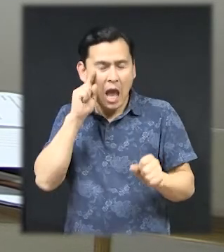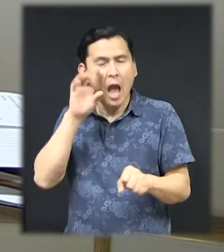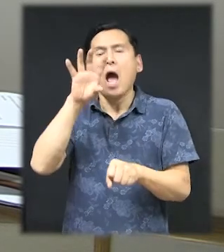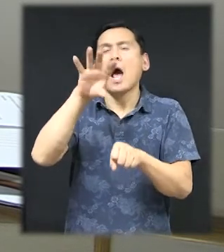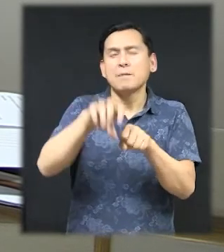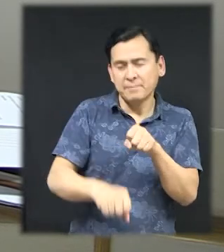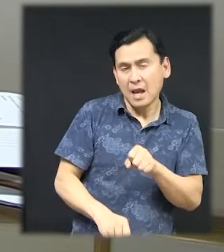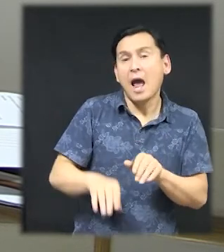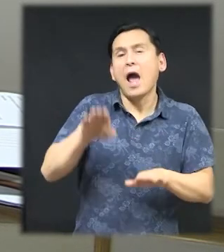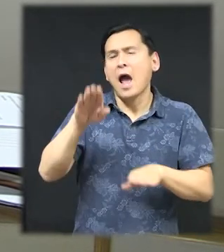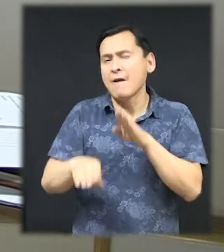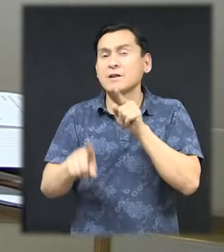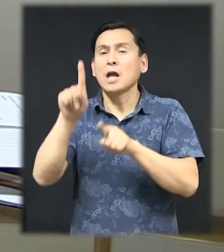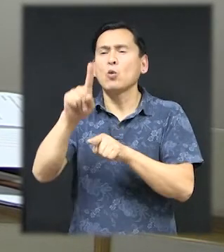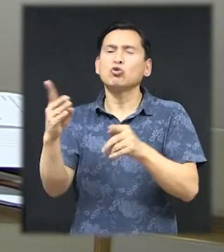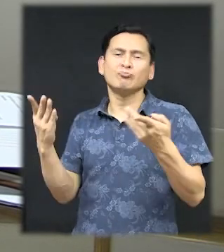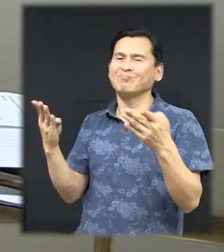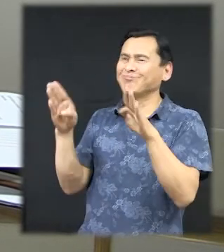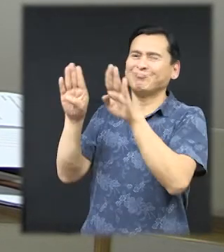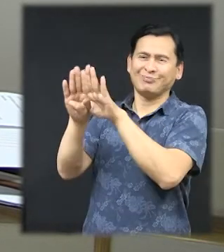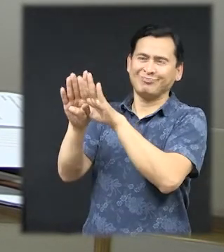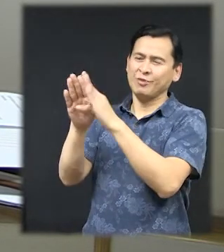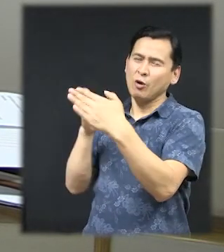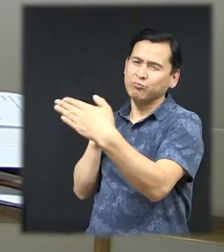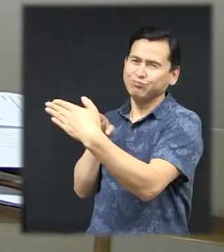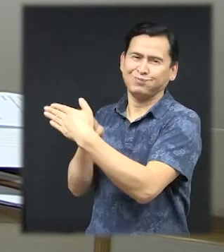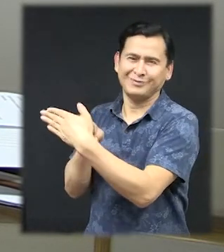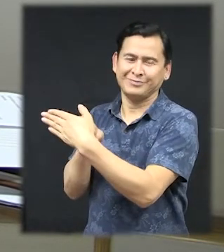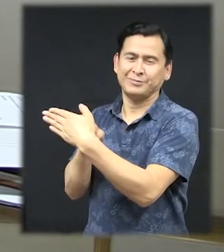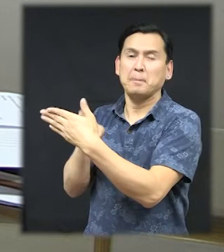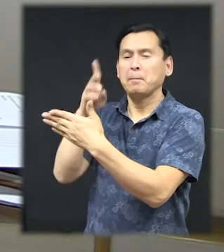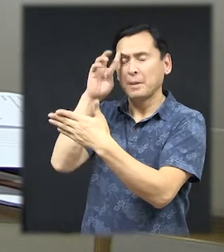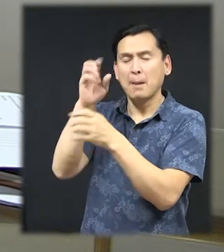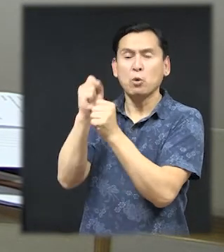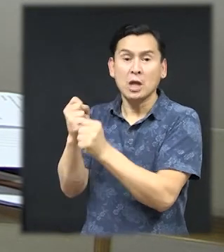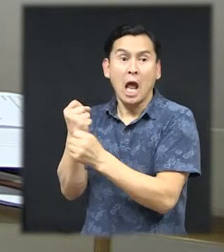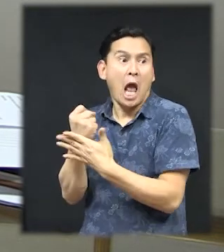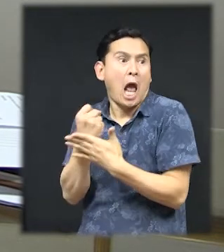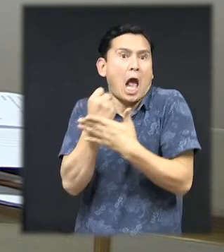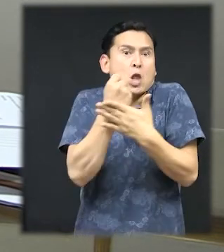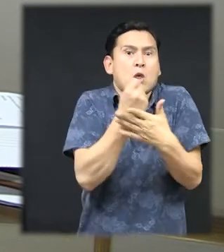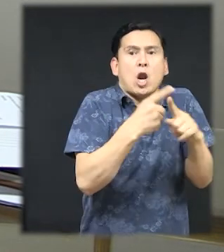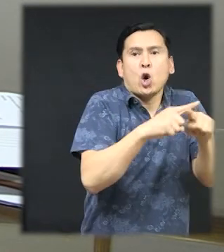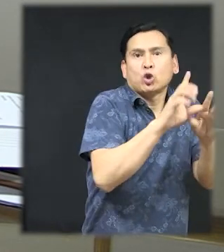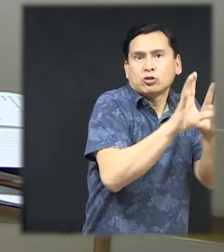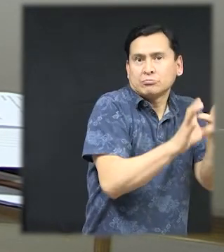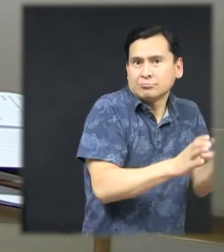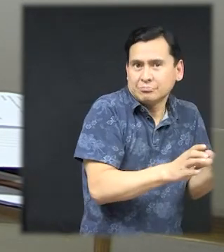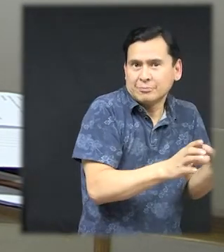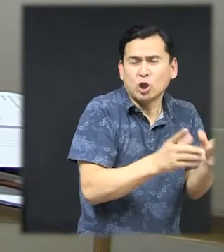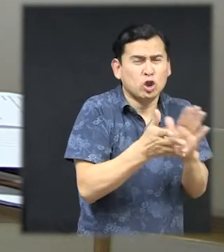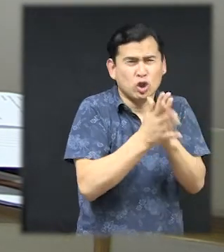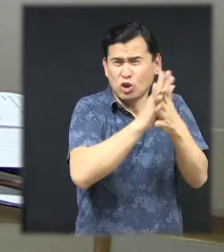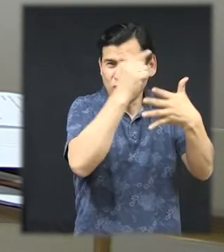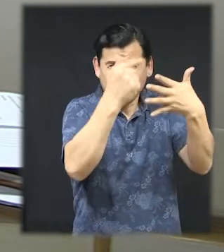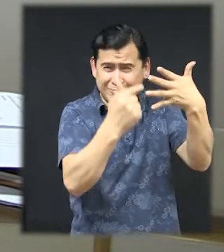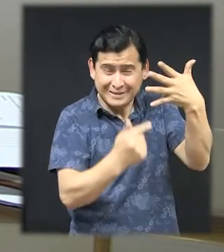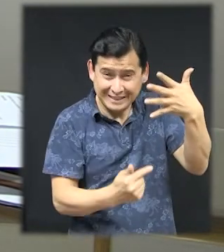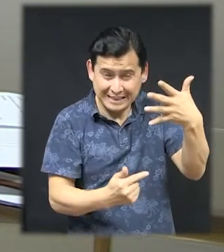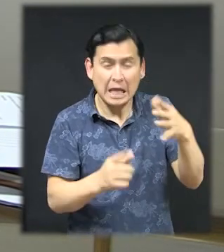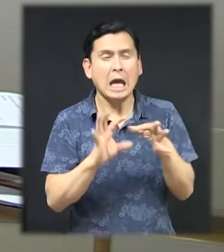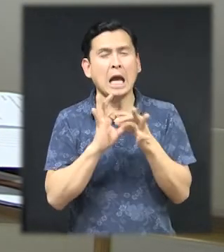principalmente a infraestructura y equipamiento, sin contar el sinnúmero de recursos en materia de recursos humanos, pero que en